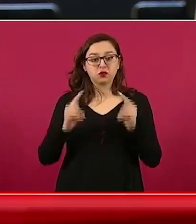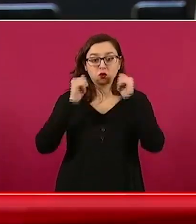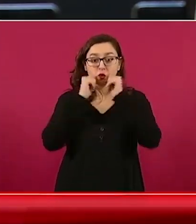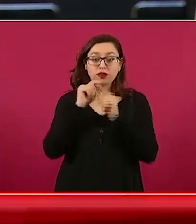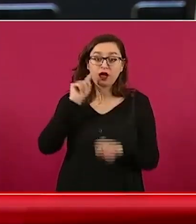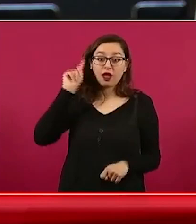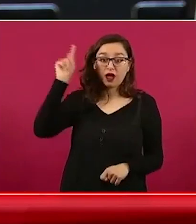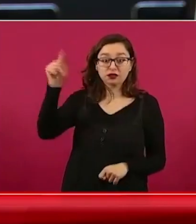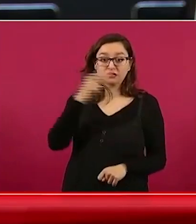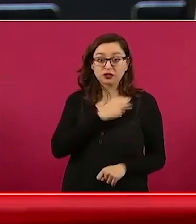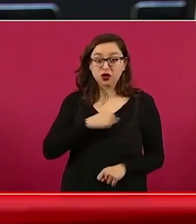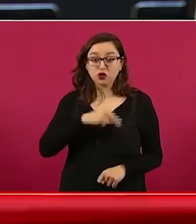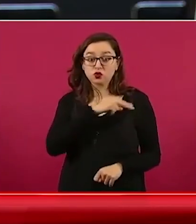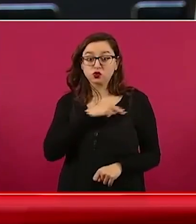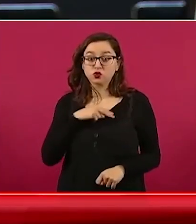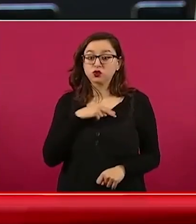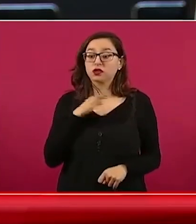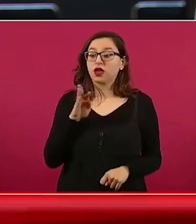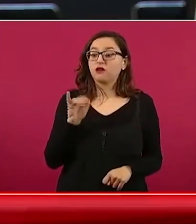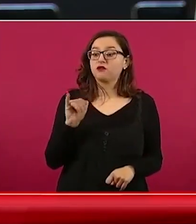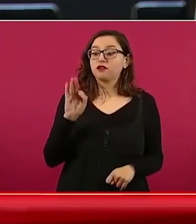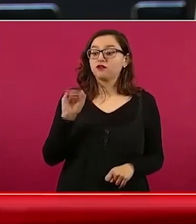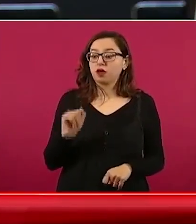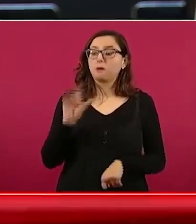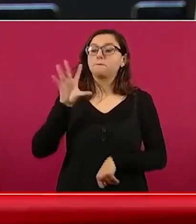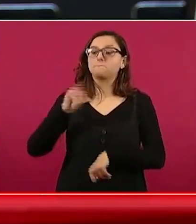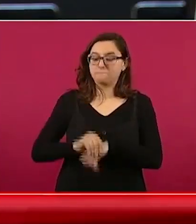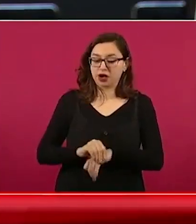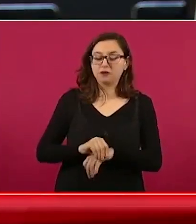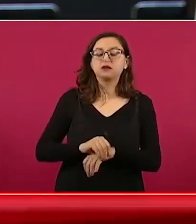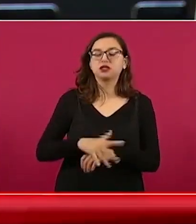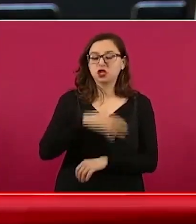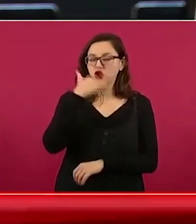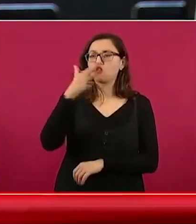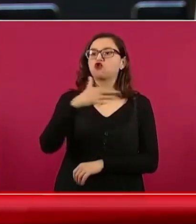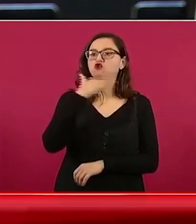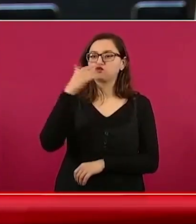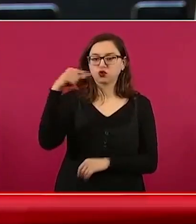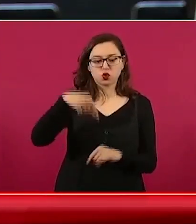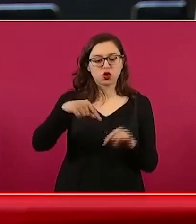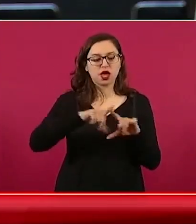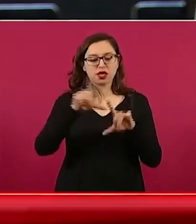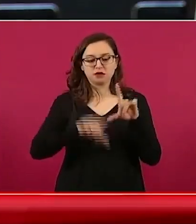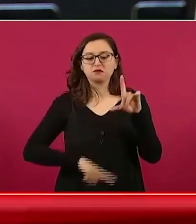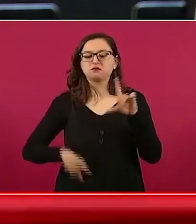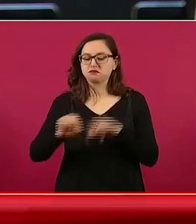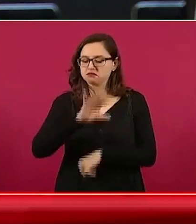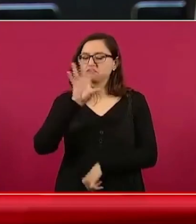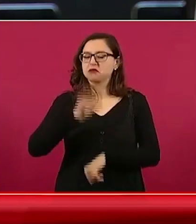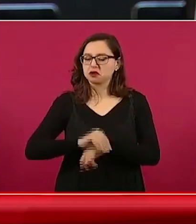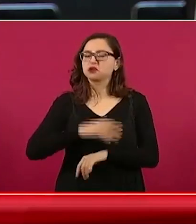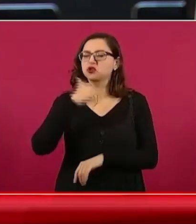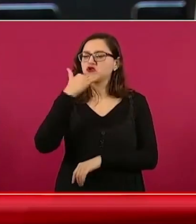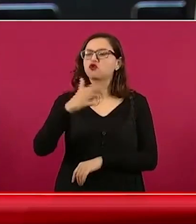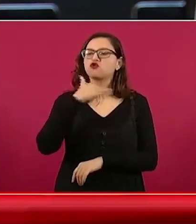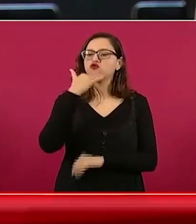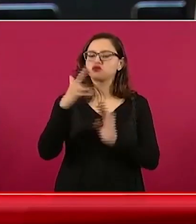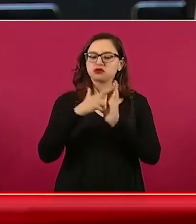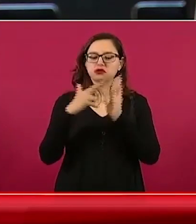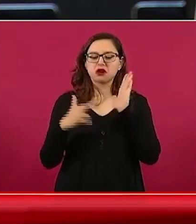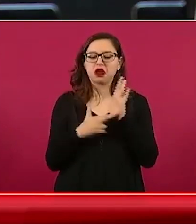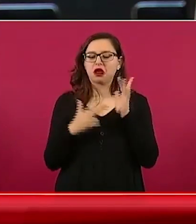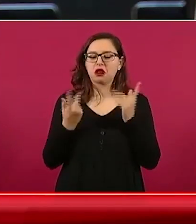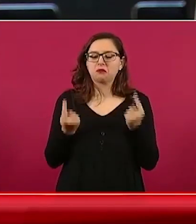presidente, que la FIFA permite la corrupción en México y que avala que rompan sus propias reglas aquí. Si todo esto quedara en el